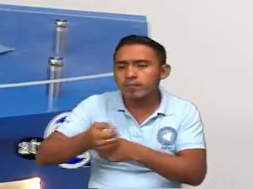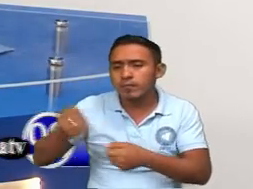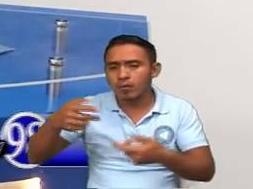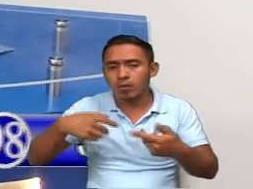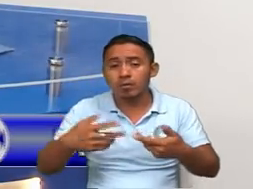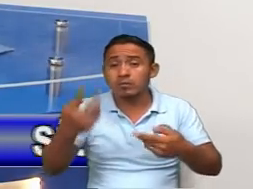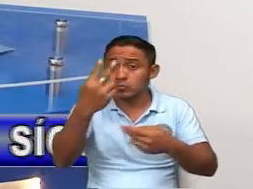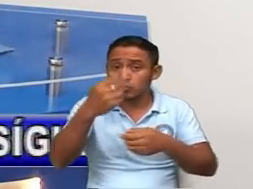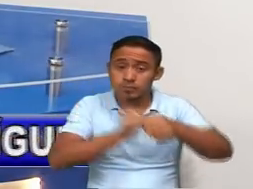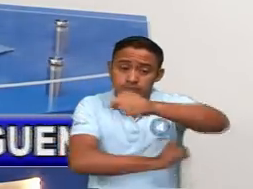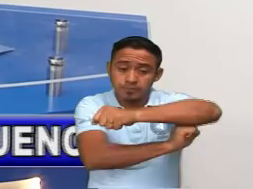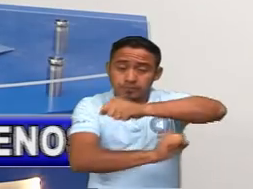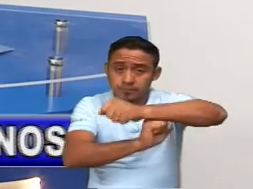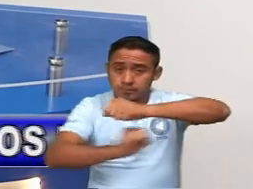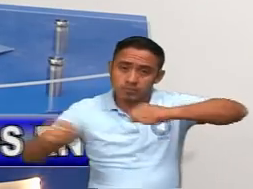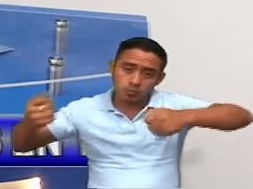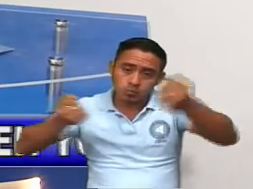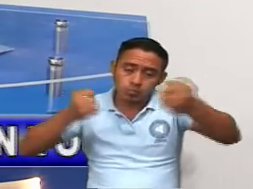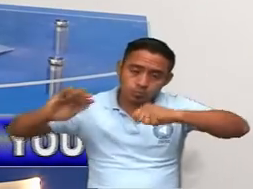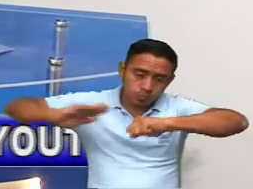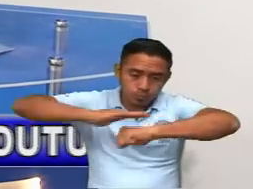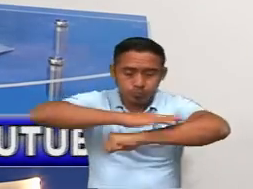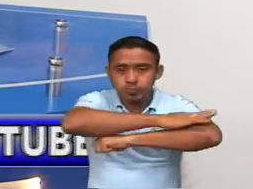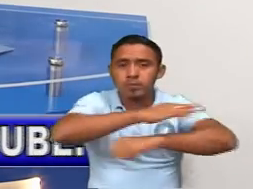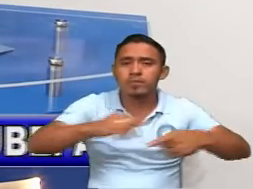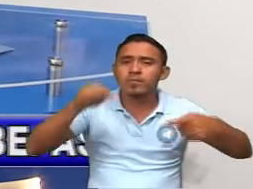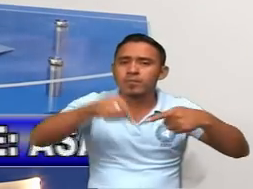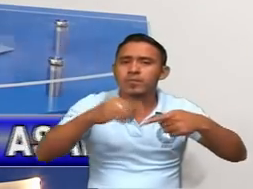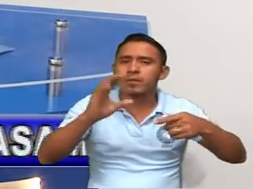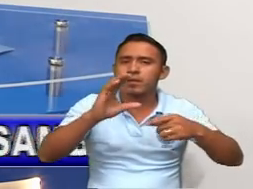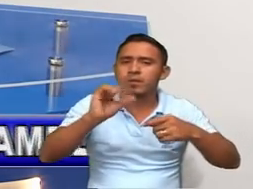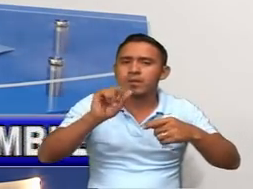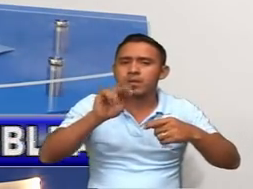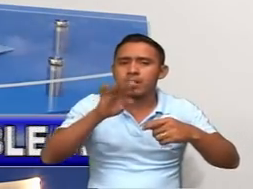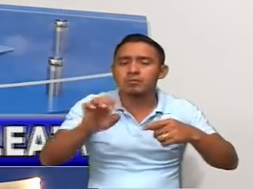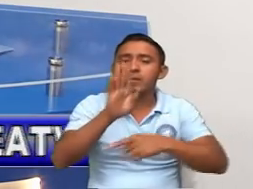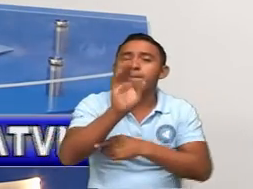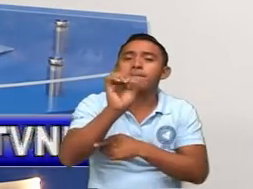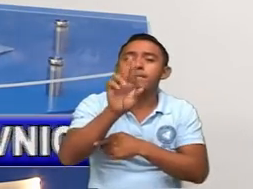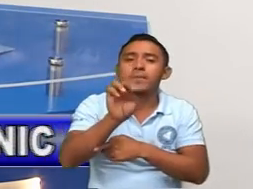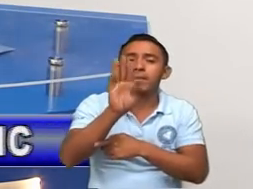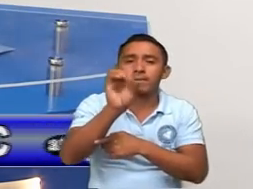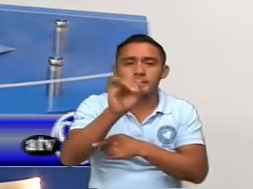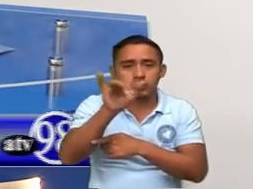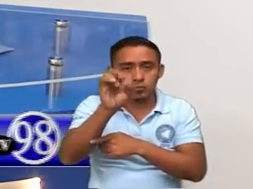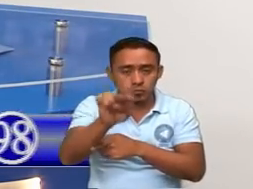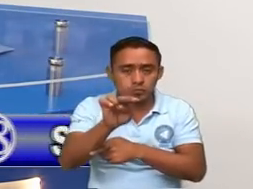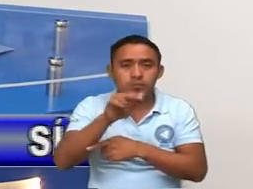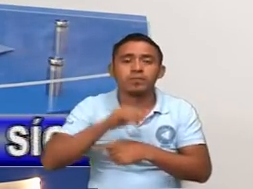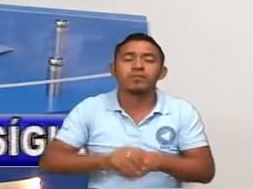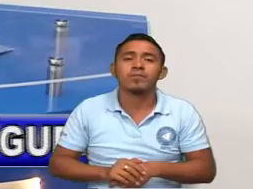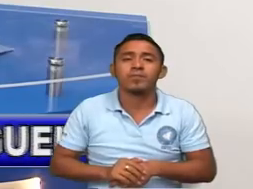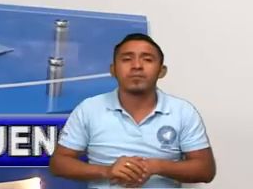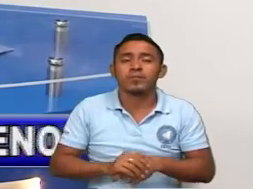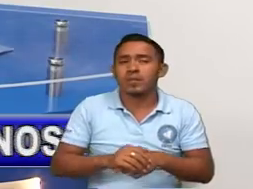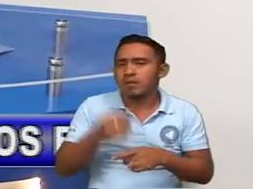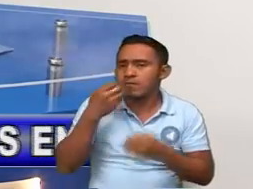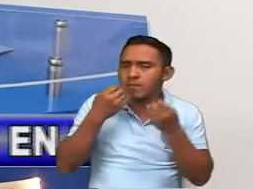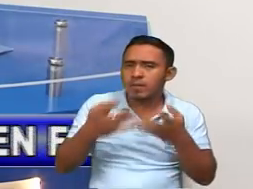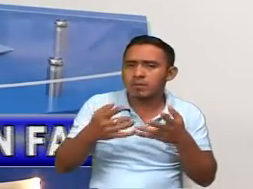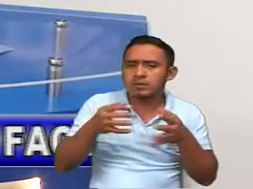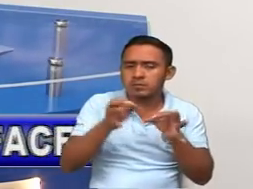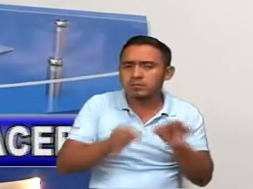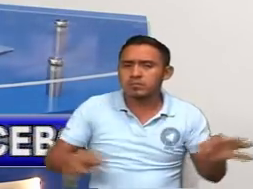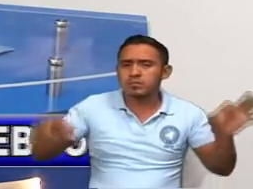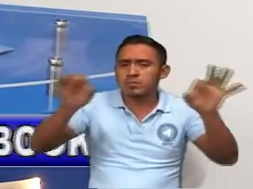construcción de dos puentes vehiculares, uno en el cauce El Borbollón, en el Distrito 6. Cabe mencionar que la